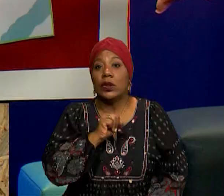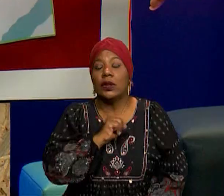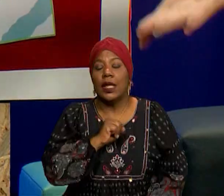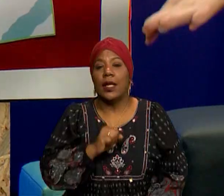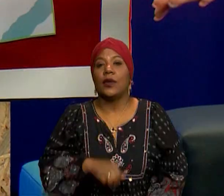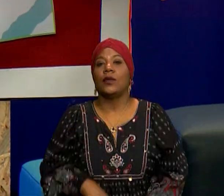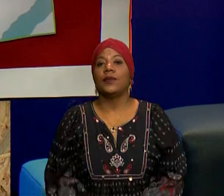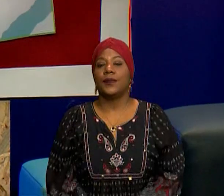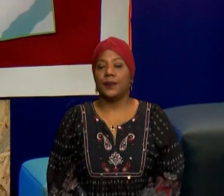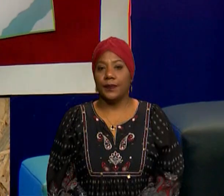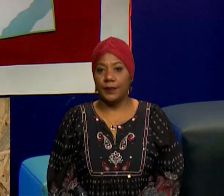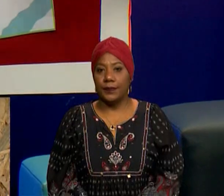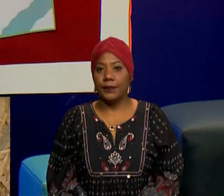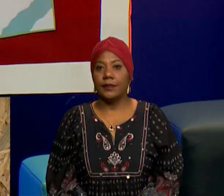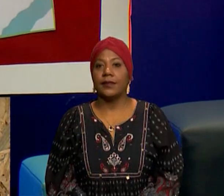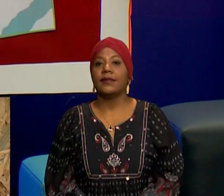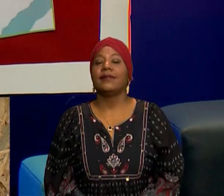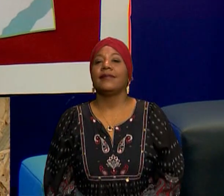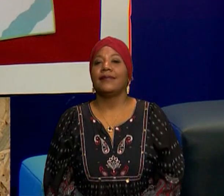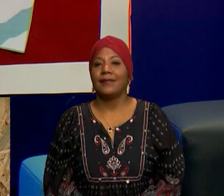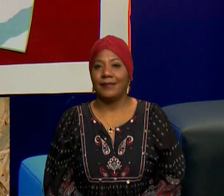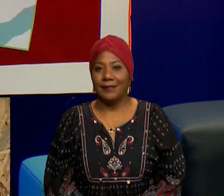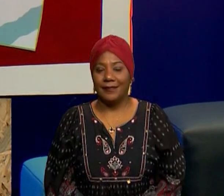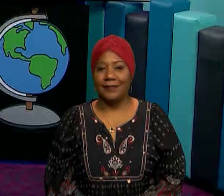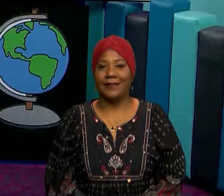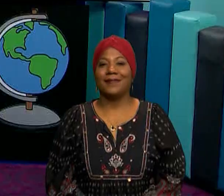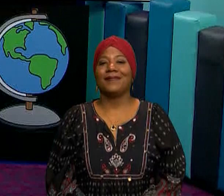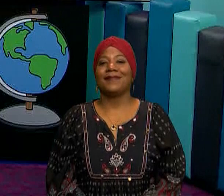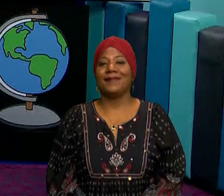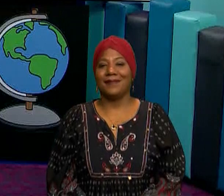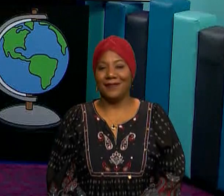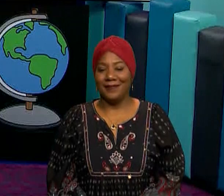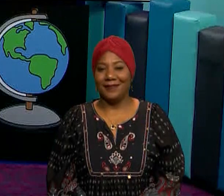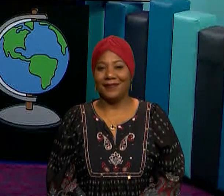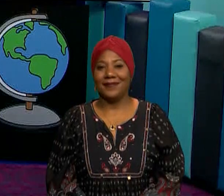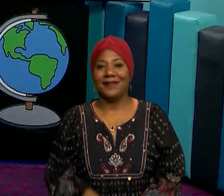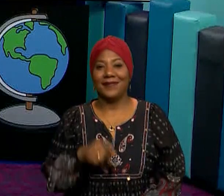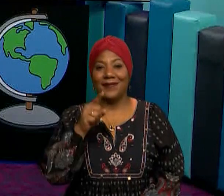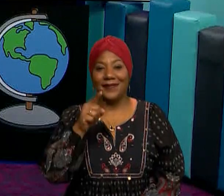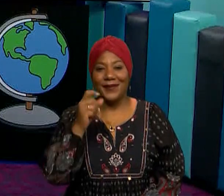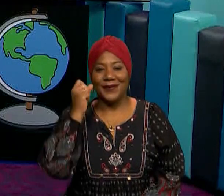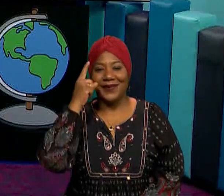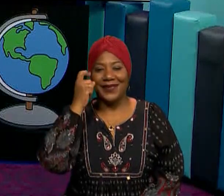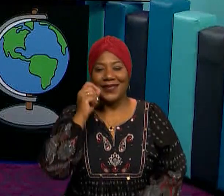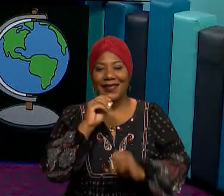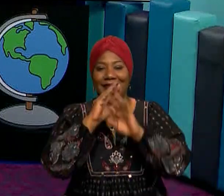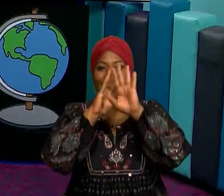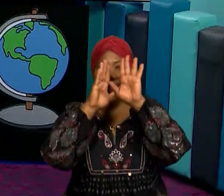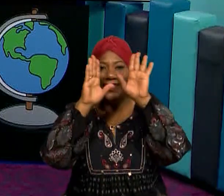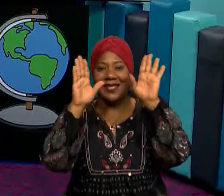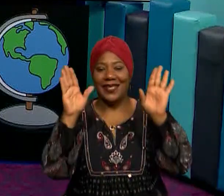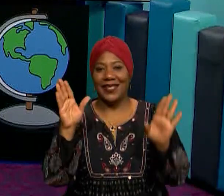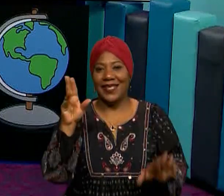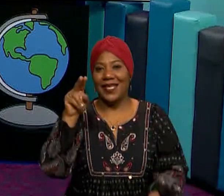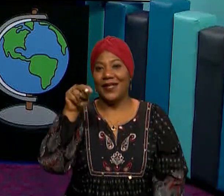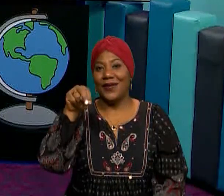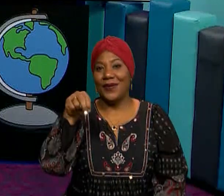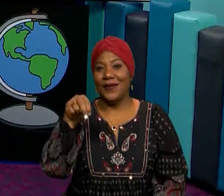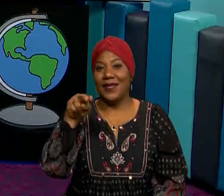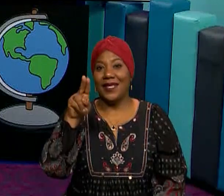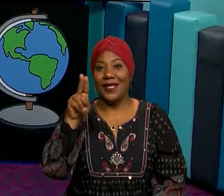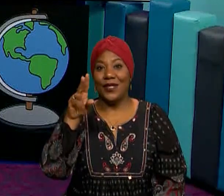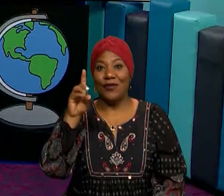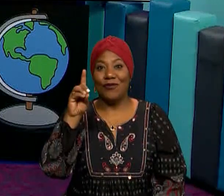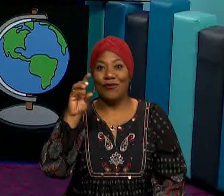ustedes creen que puede ser? Correcto, chicos, le prestaron mucha atención. El niño que está asustado porque